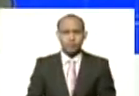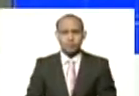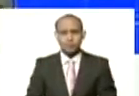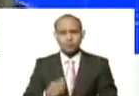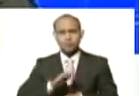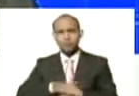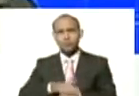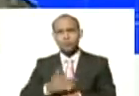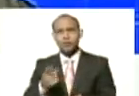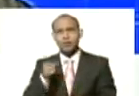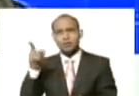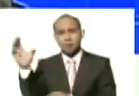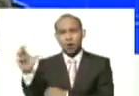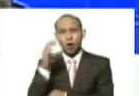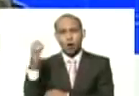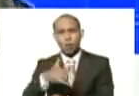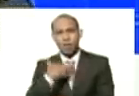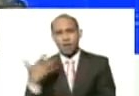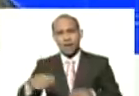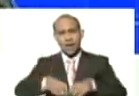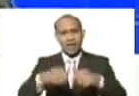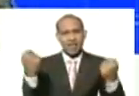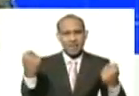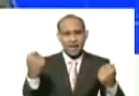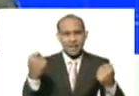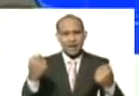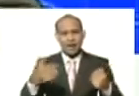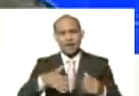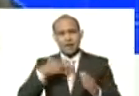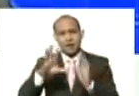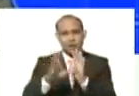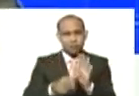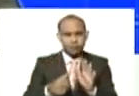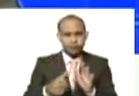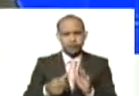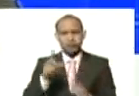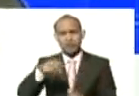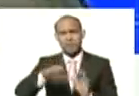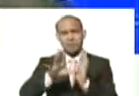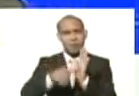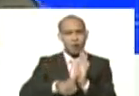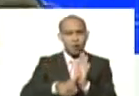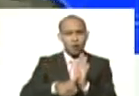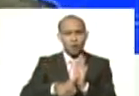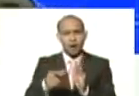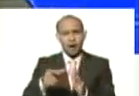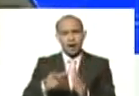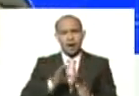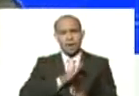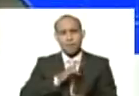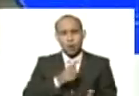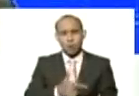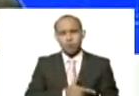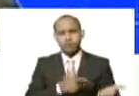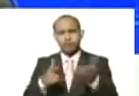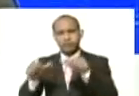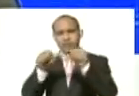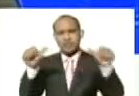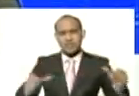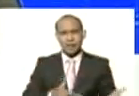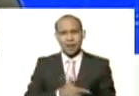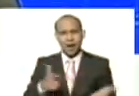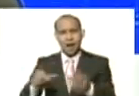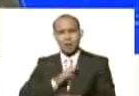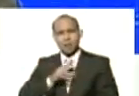porque ellos quieren dañar, sabotear y robar buena parte del sistema de armas